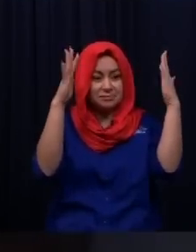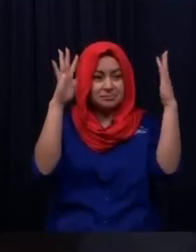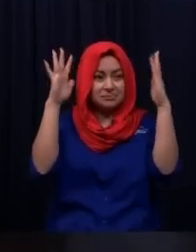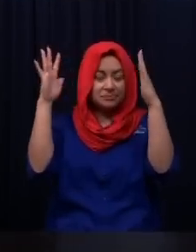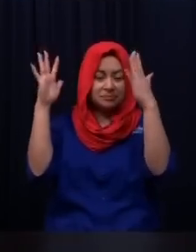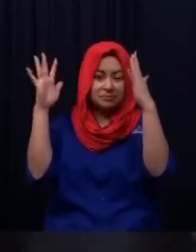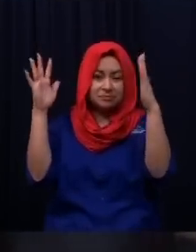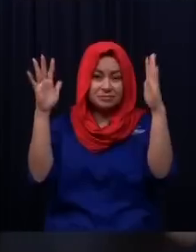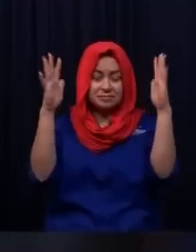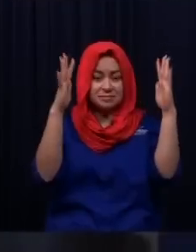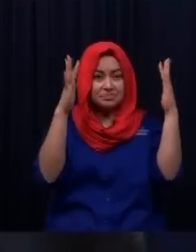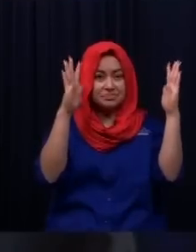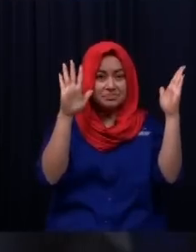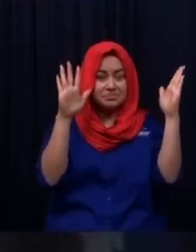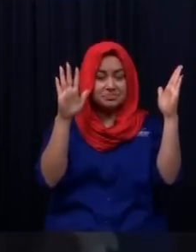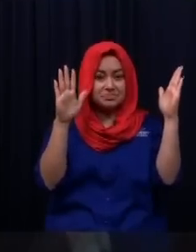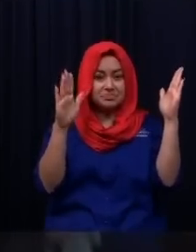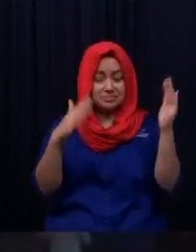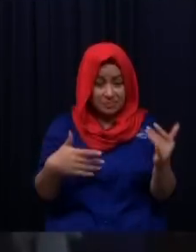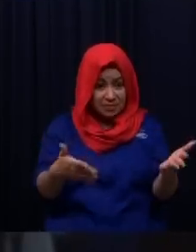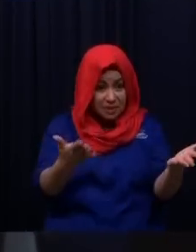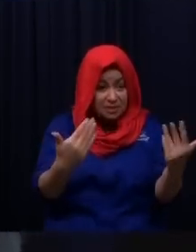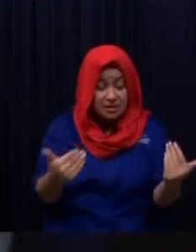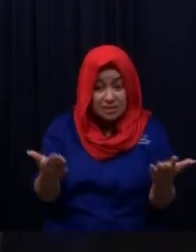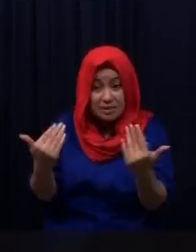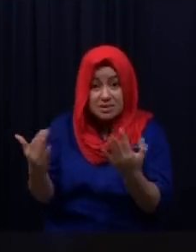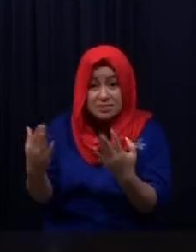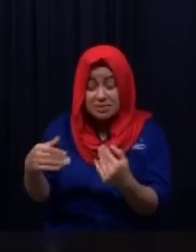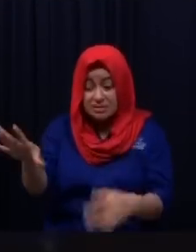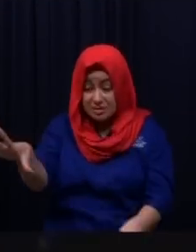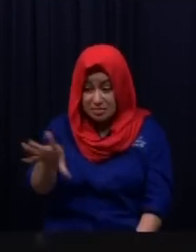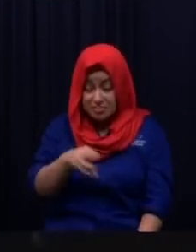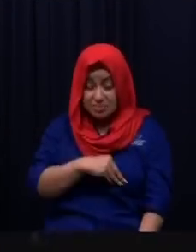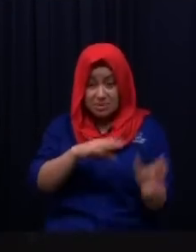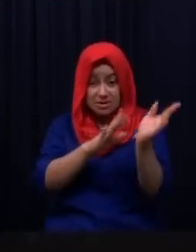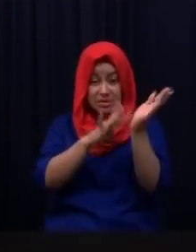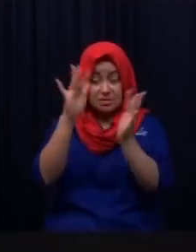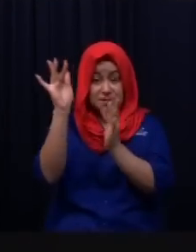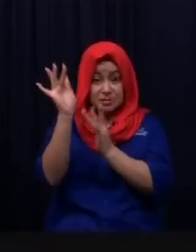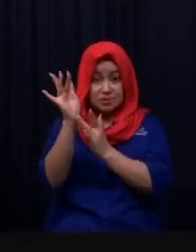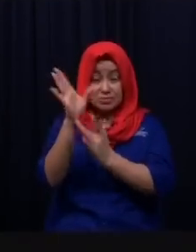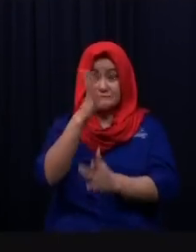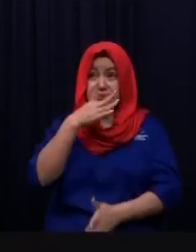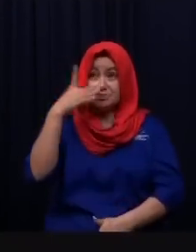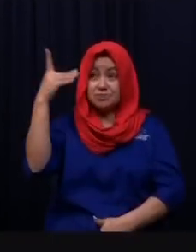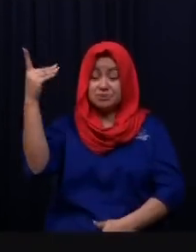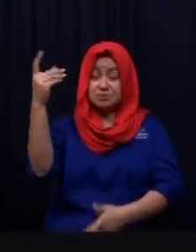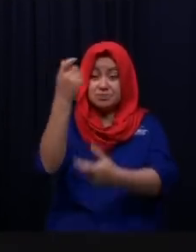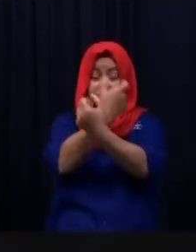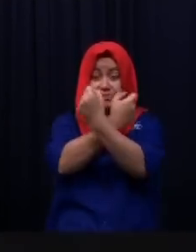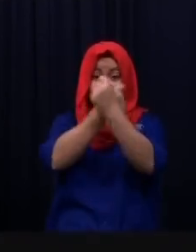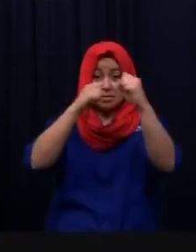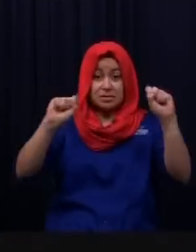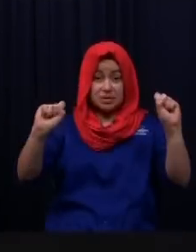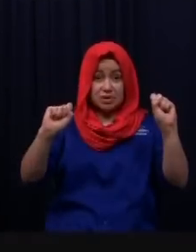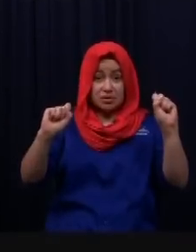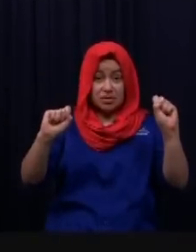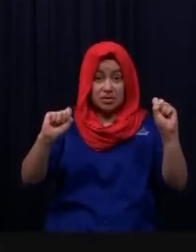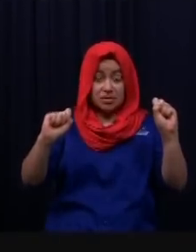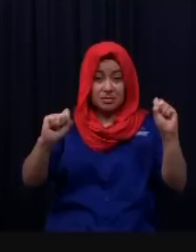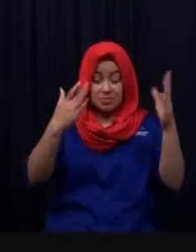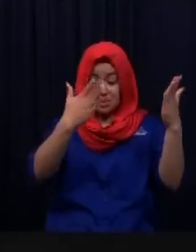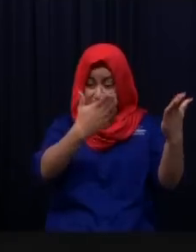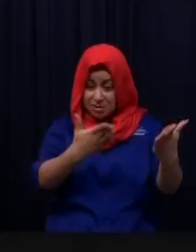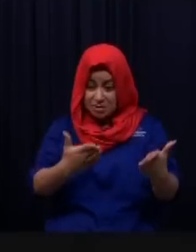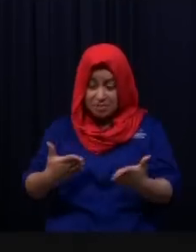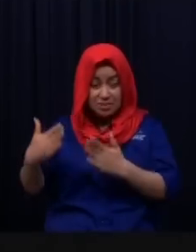Aleluya, ahí viene una familia. Aleluya, Dios sigue salvando. Bienvenidos a la casa del Señor.